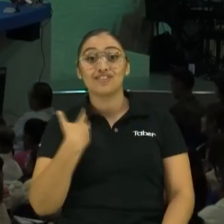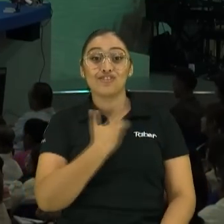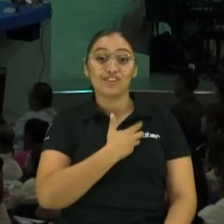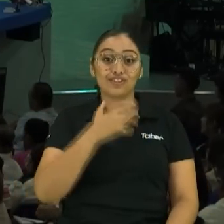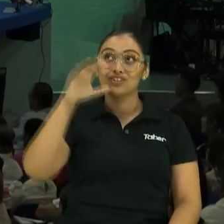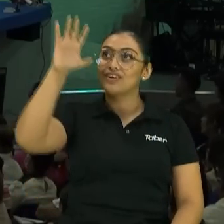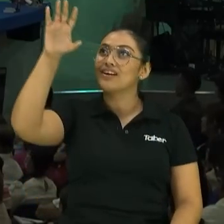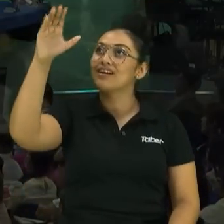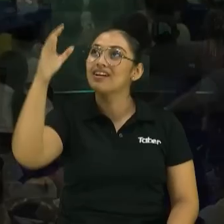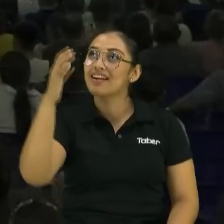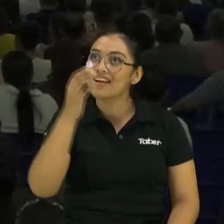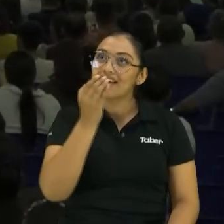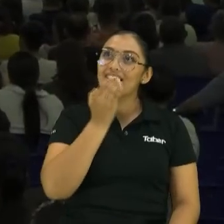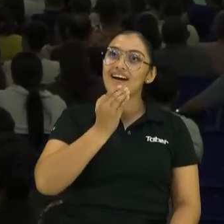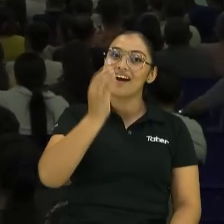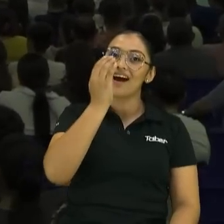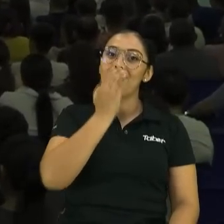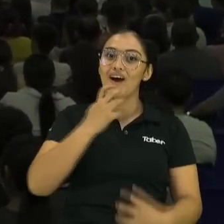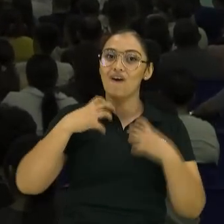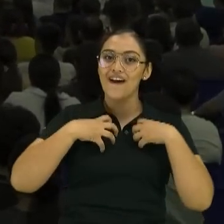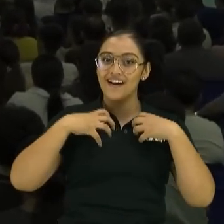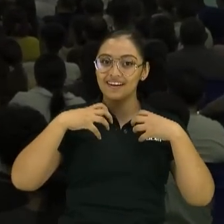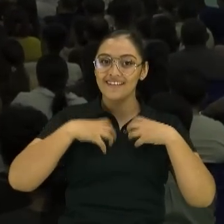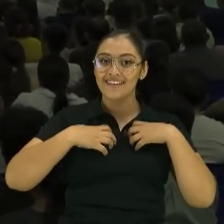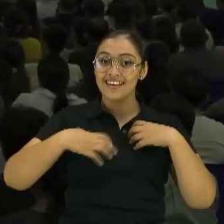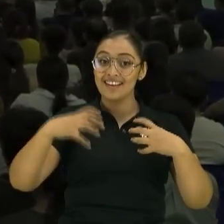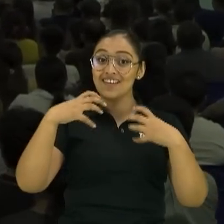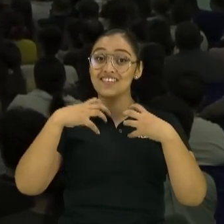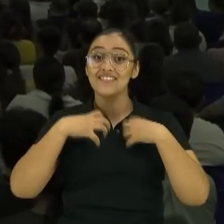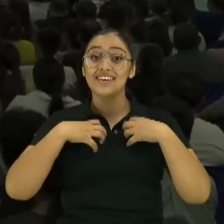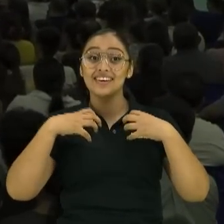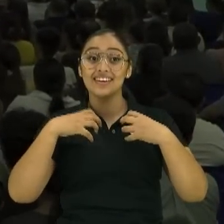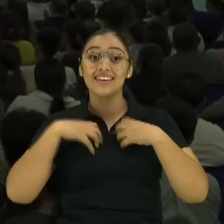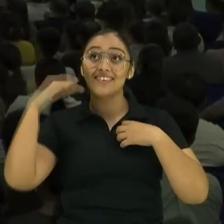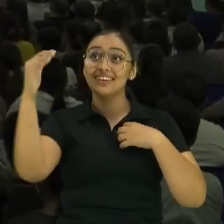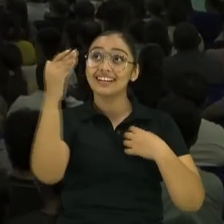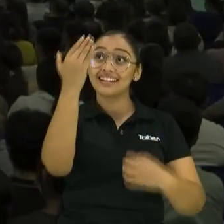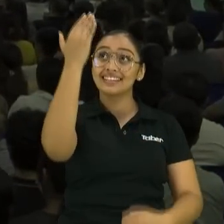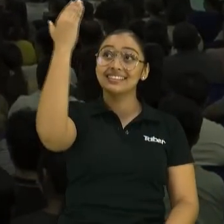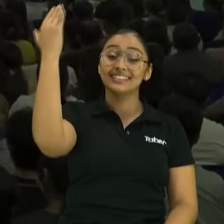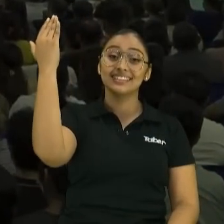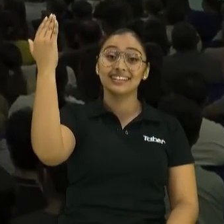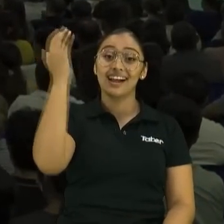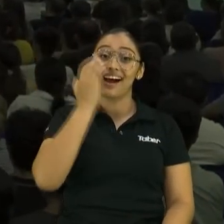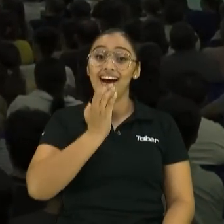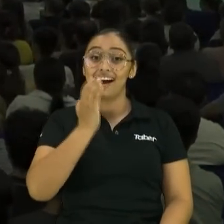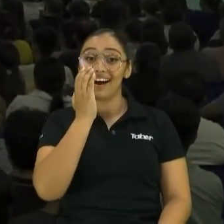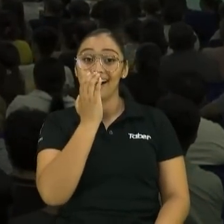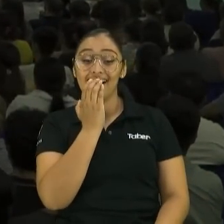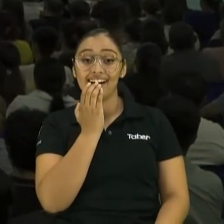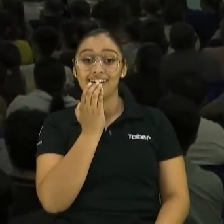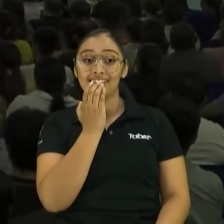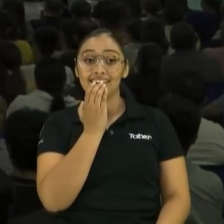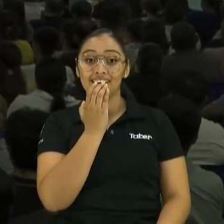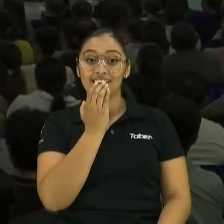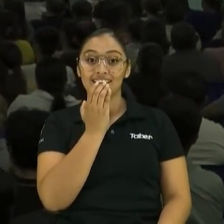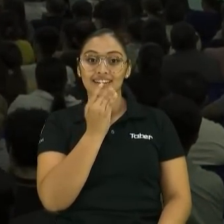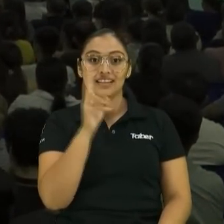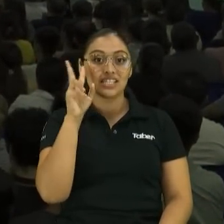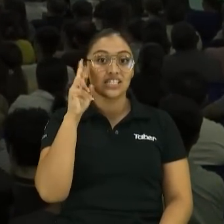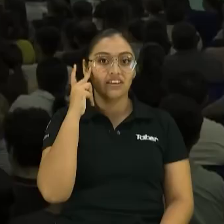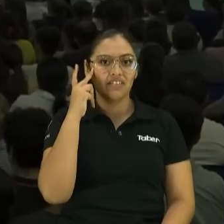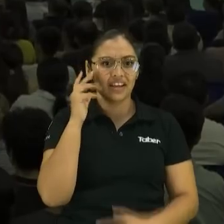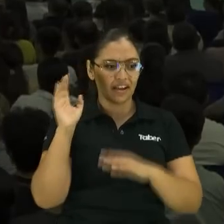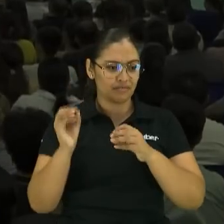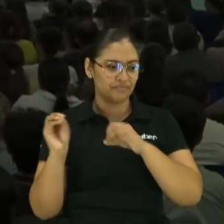de la Fuente de Agua Viva Fuente de Agua Viva celestial el agua la cortaban